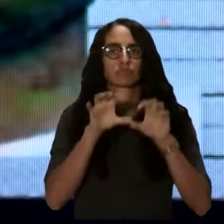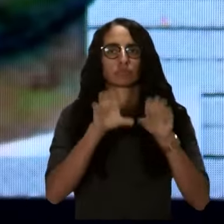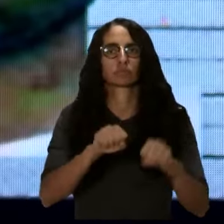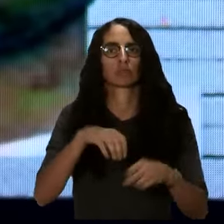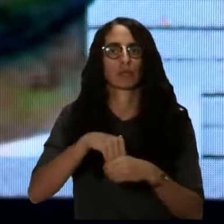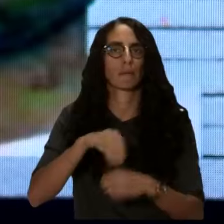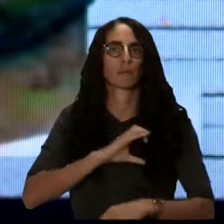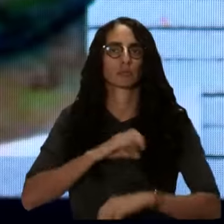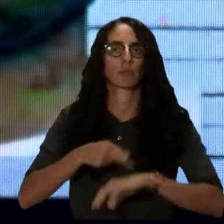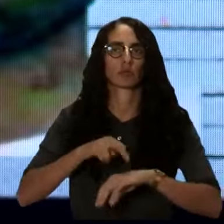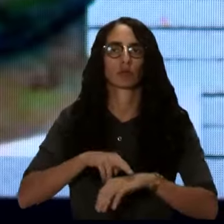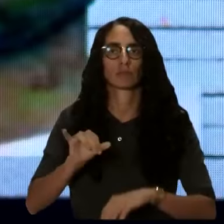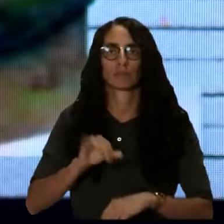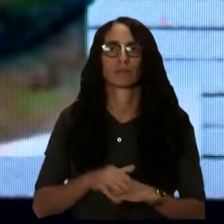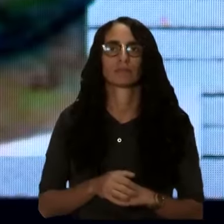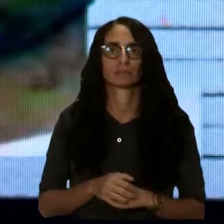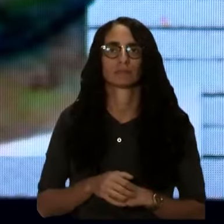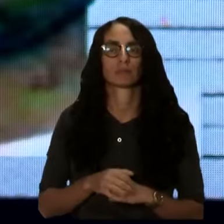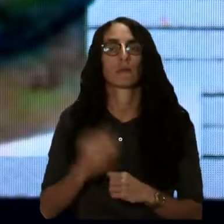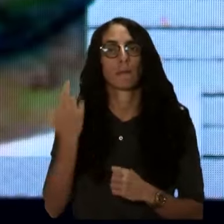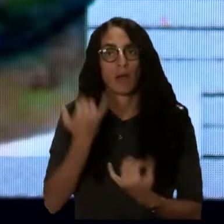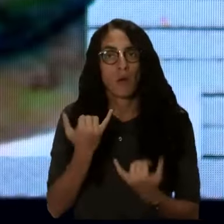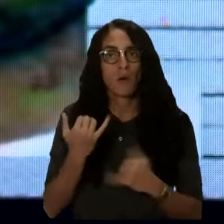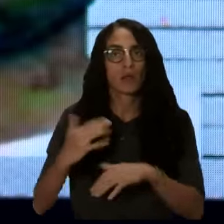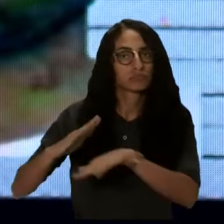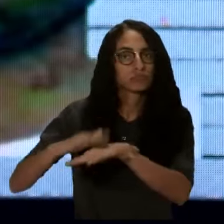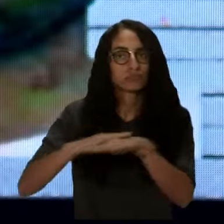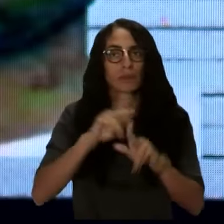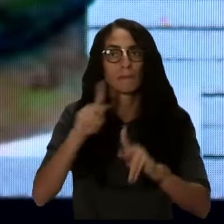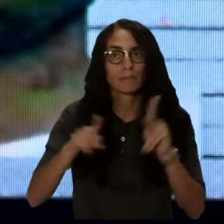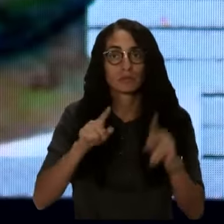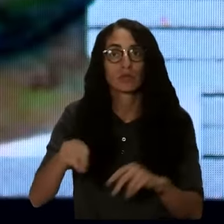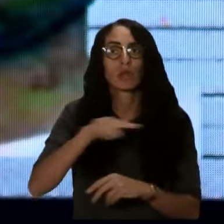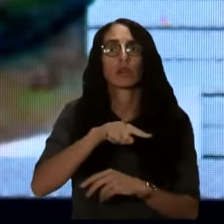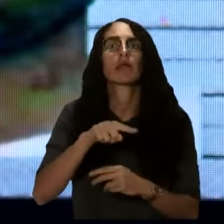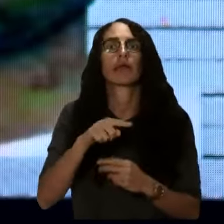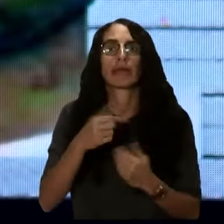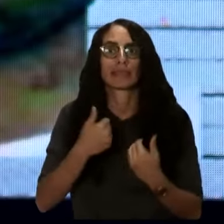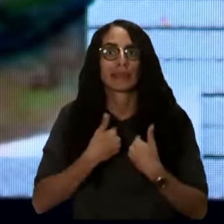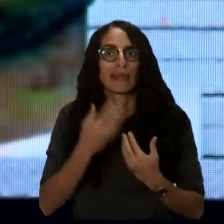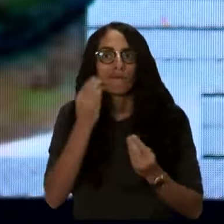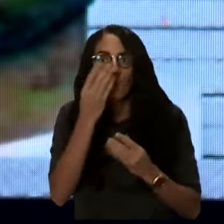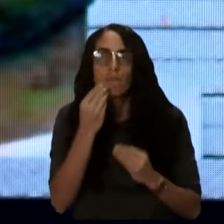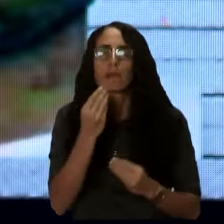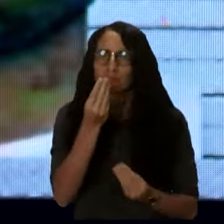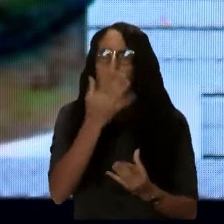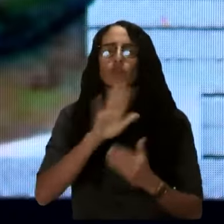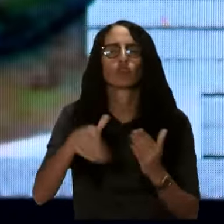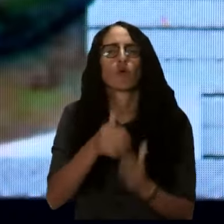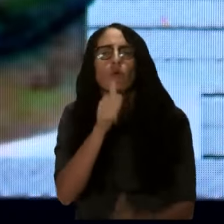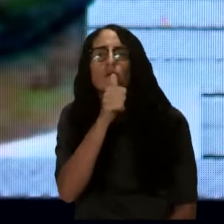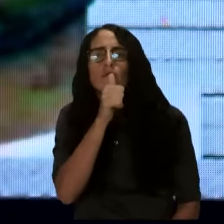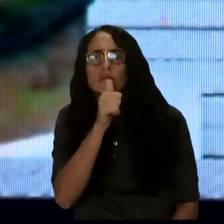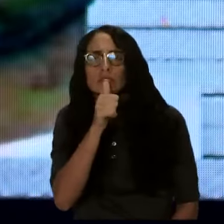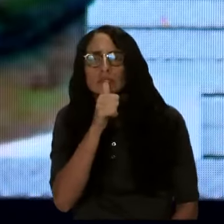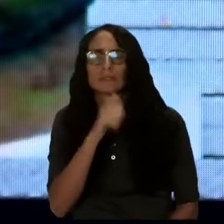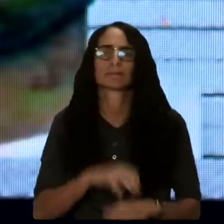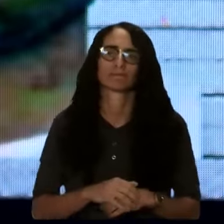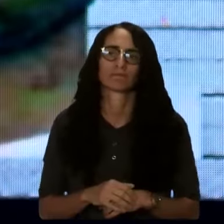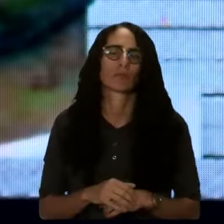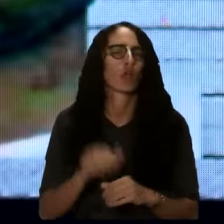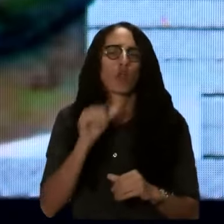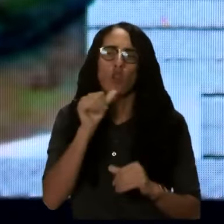policía de Puerto Rico a lo cuales soltamos al público verdad que toda confidencia que tenga este referente a este indebido